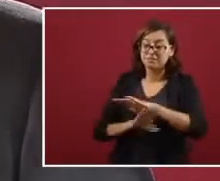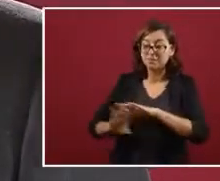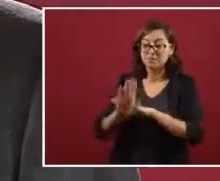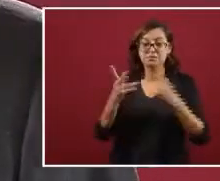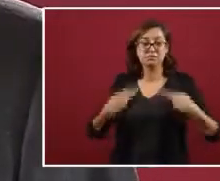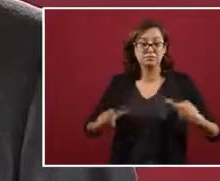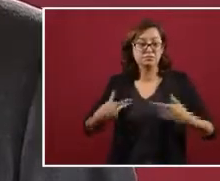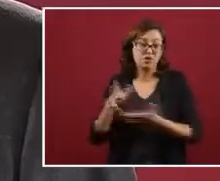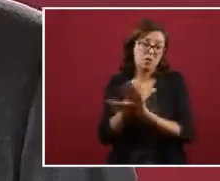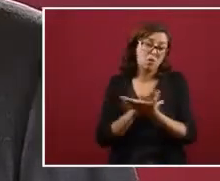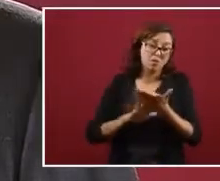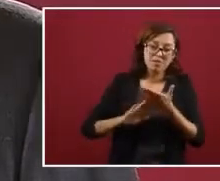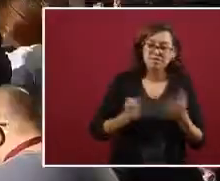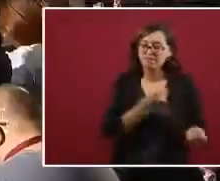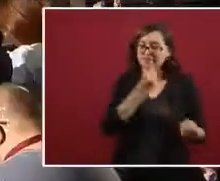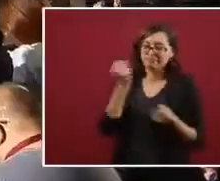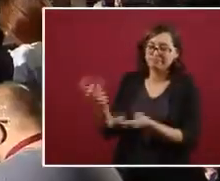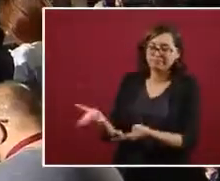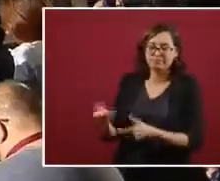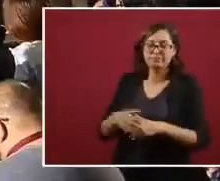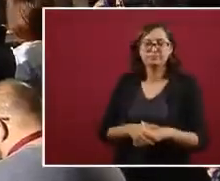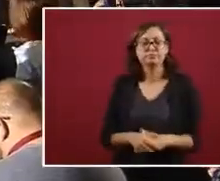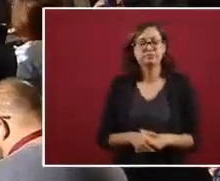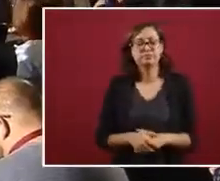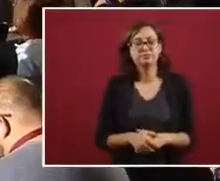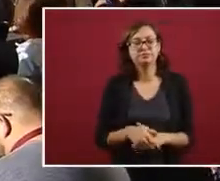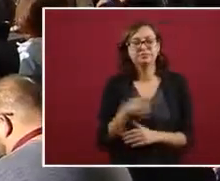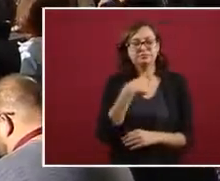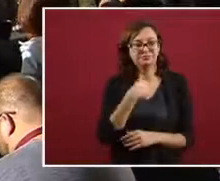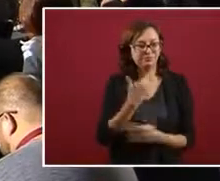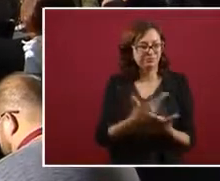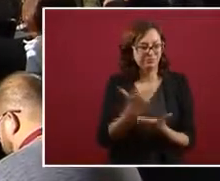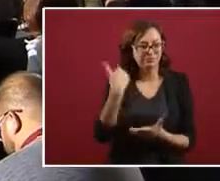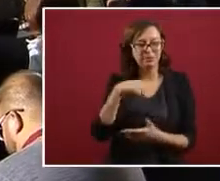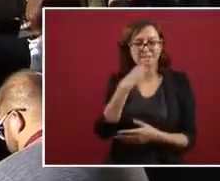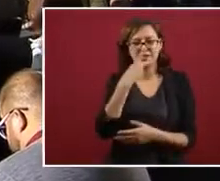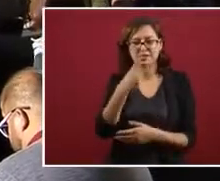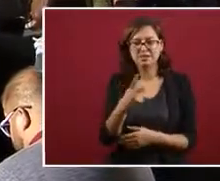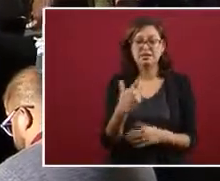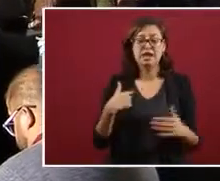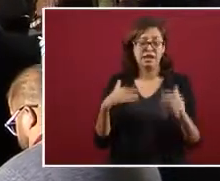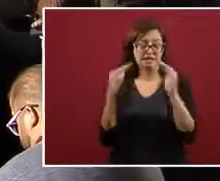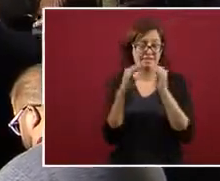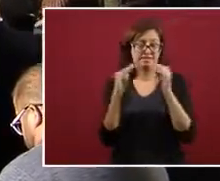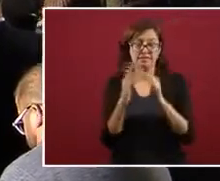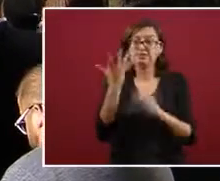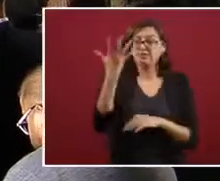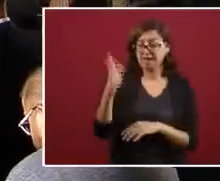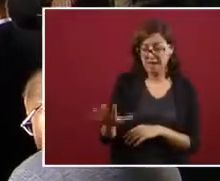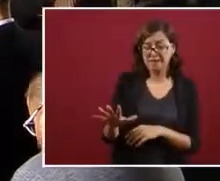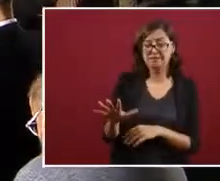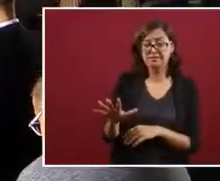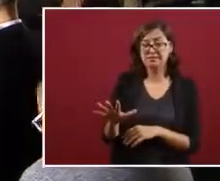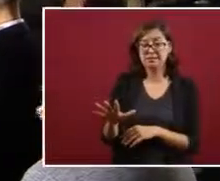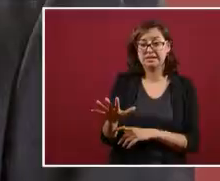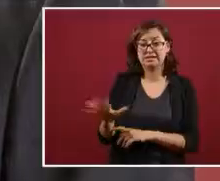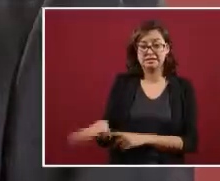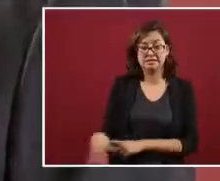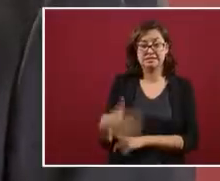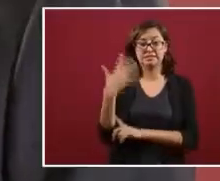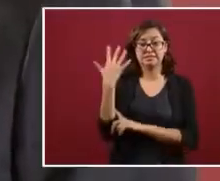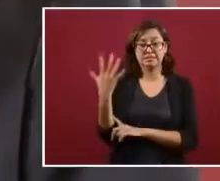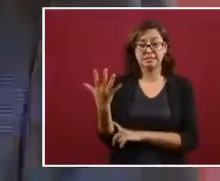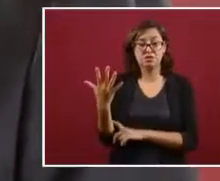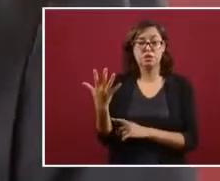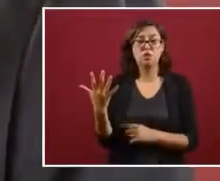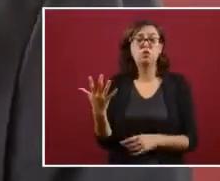Yo les decía que de cada 10 hogares, en 5